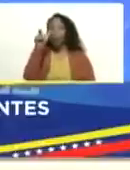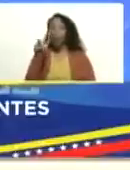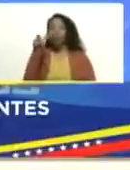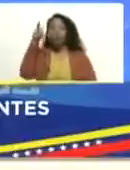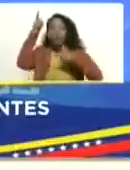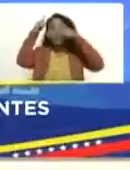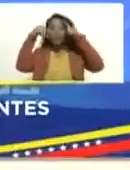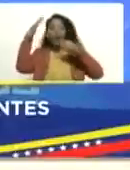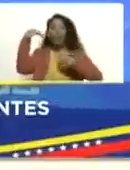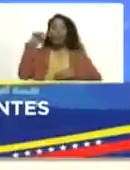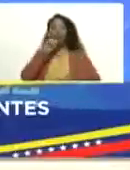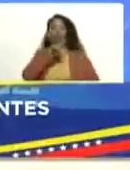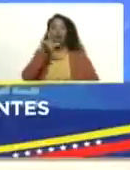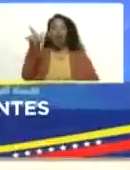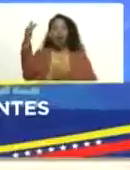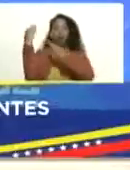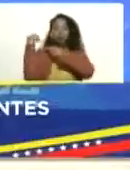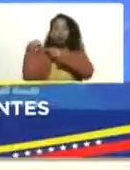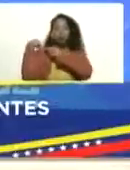le tocó